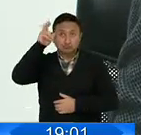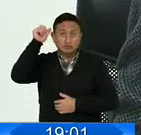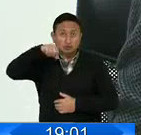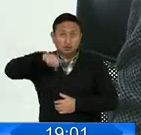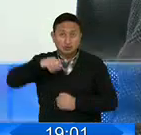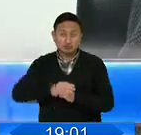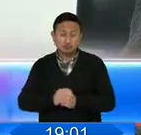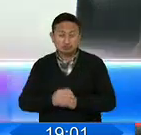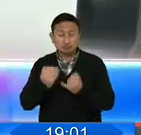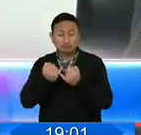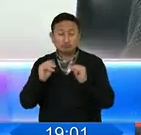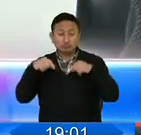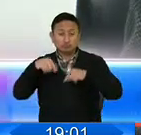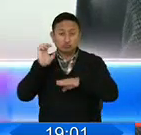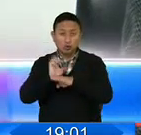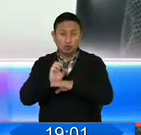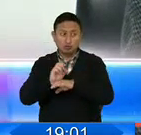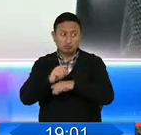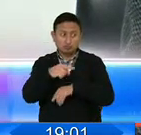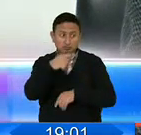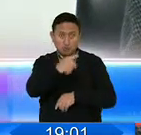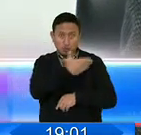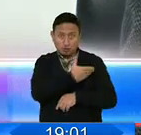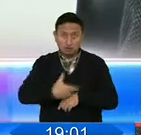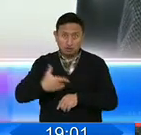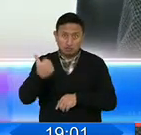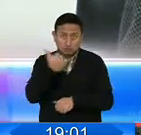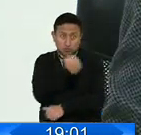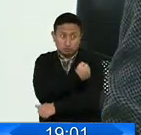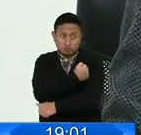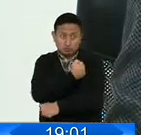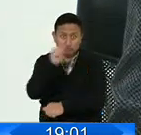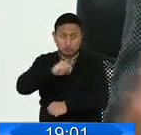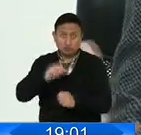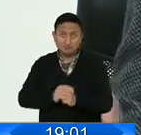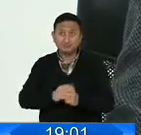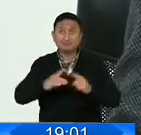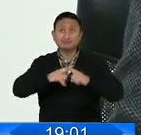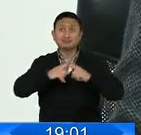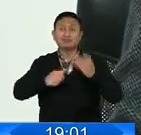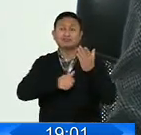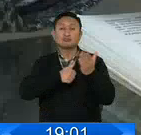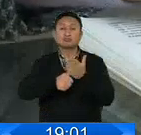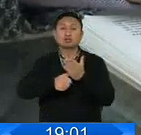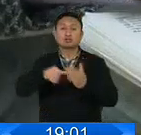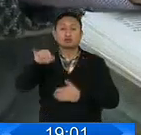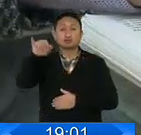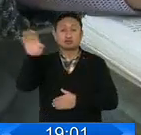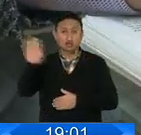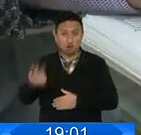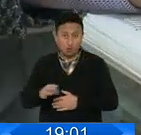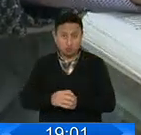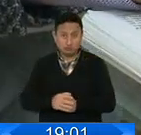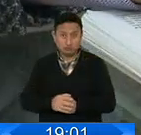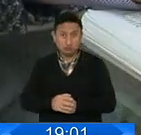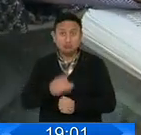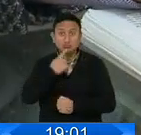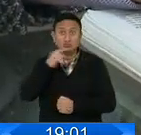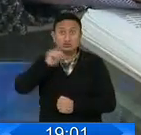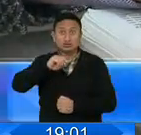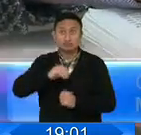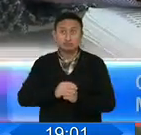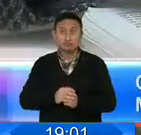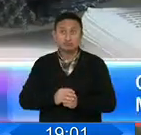país, yo entiendo que lo vacunen al presidente. El abogado del exministro de Salud, Juan Carlos Ceballos, explica que a pesar que la cartera de